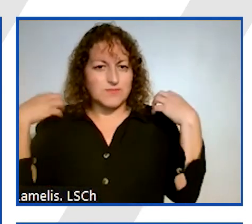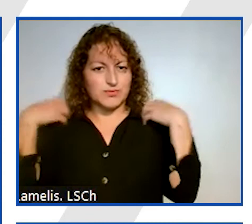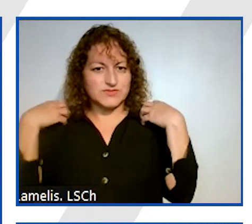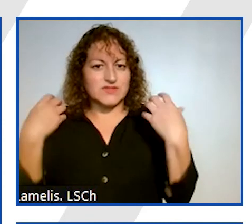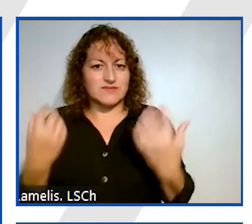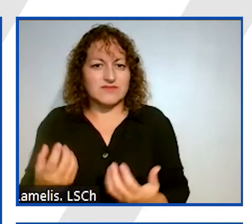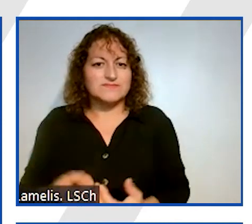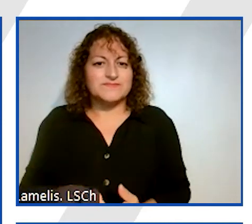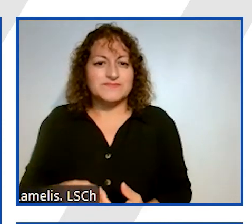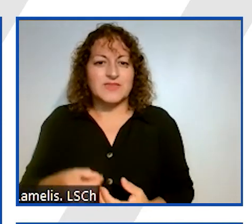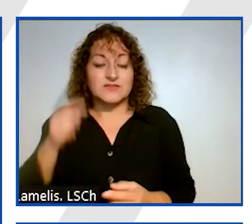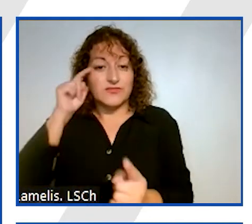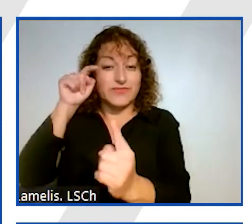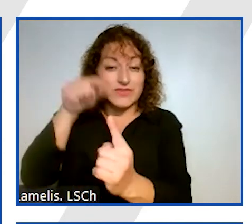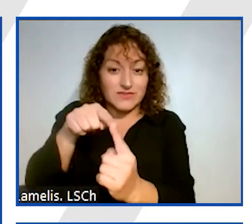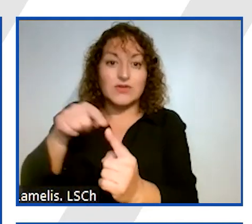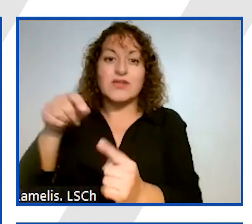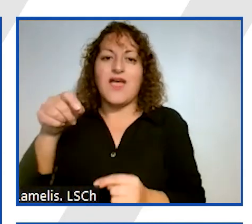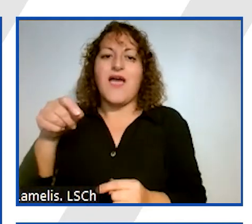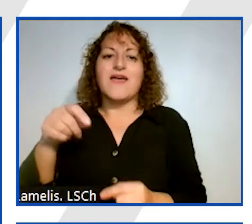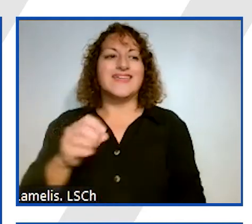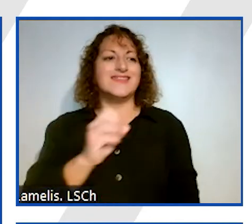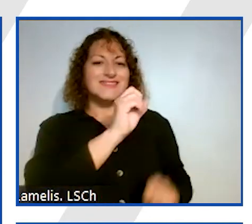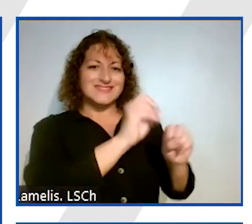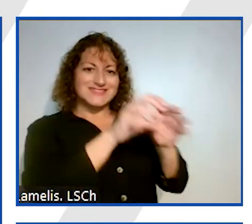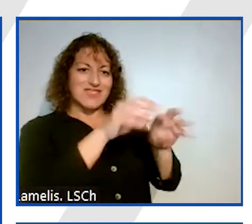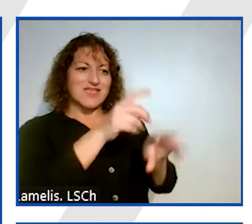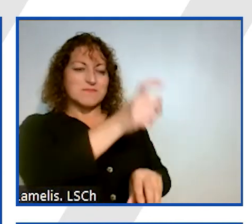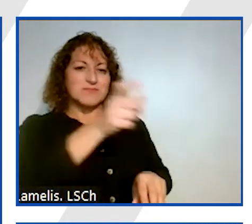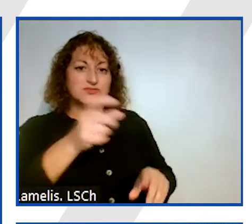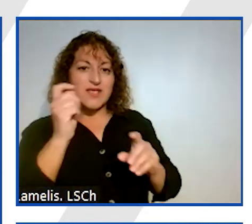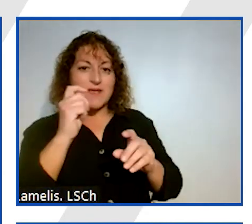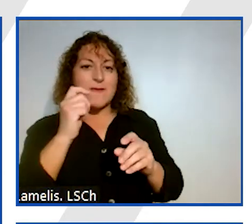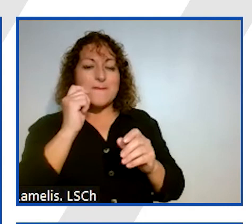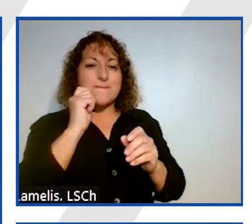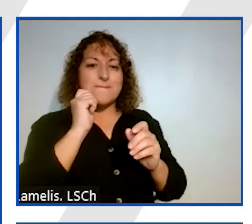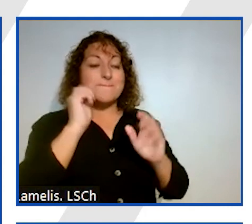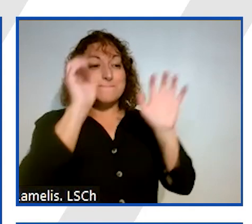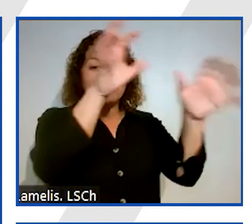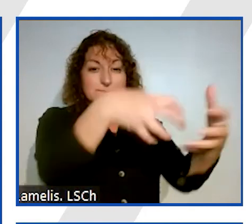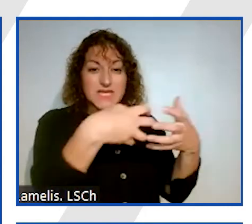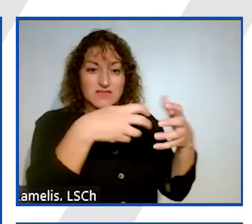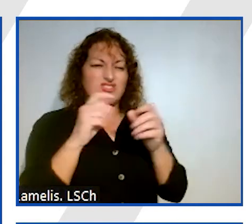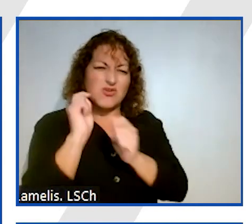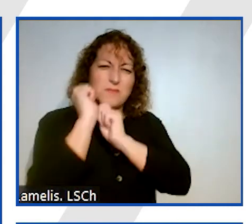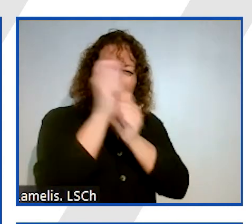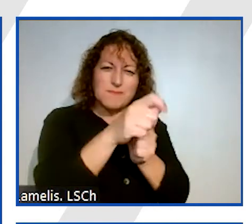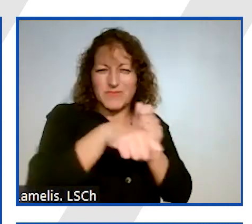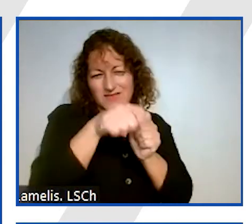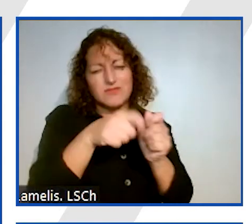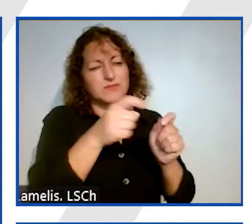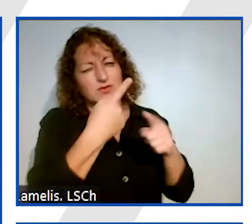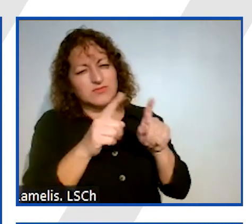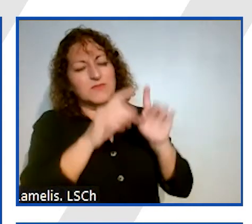Entonces el objetivo de nosotros también es convertir a los pescadores en agentes de cambio, porque si seguimos como hemos estado haciendo en